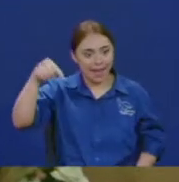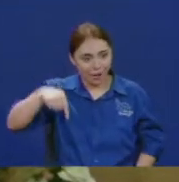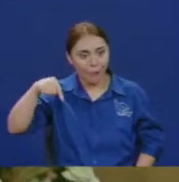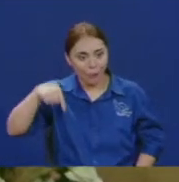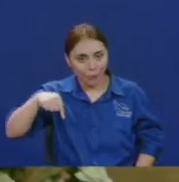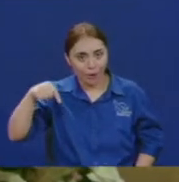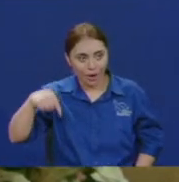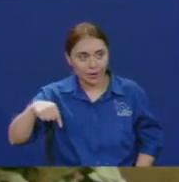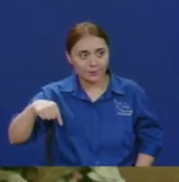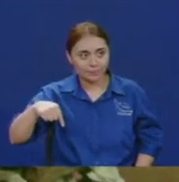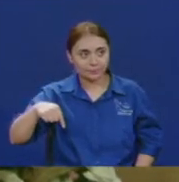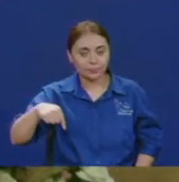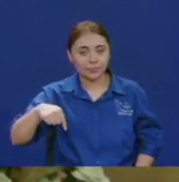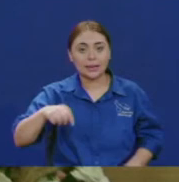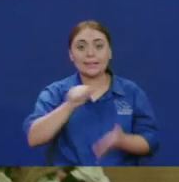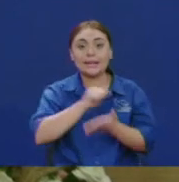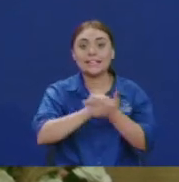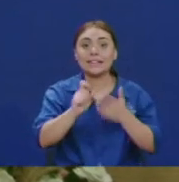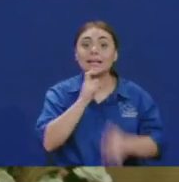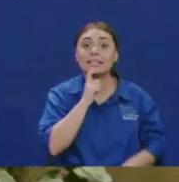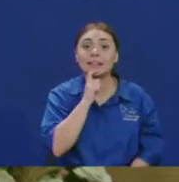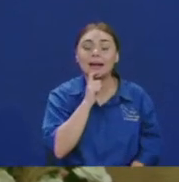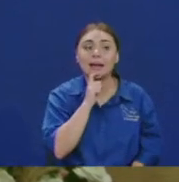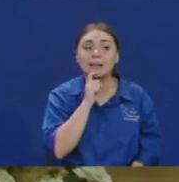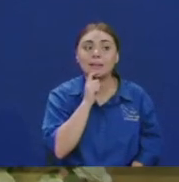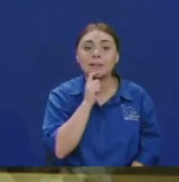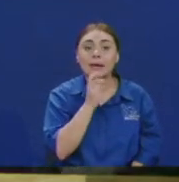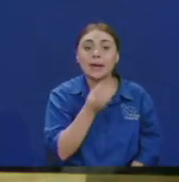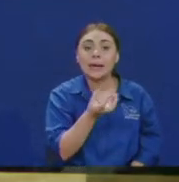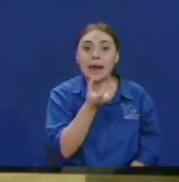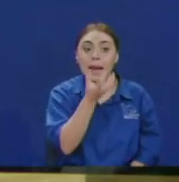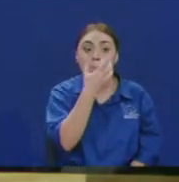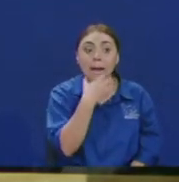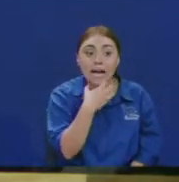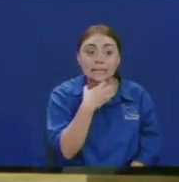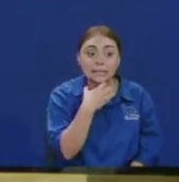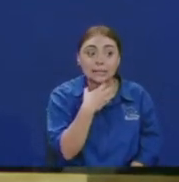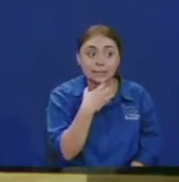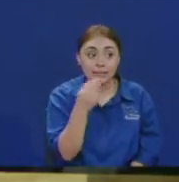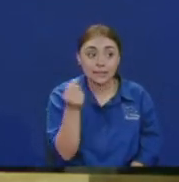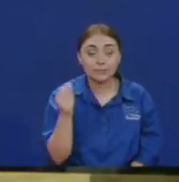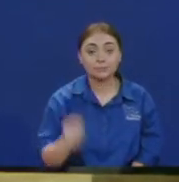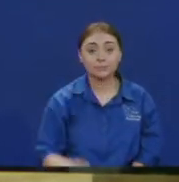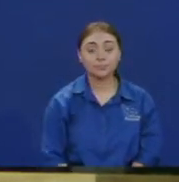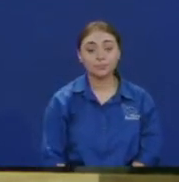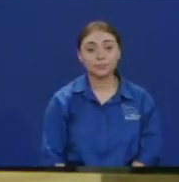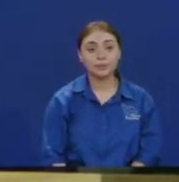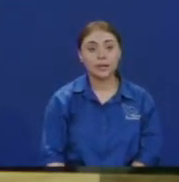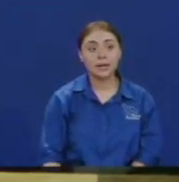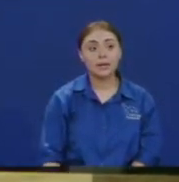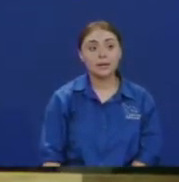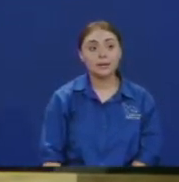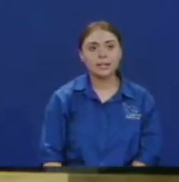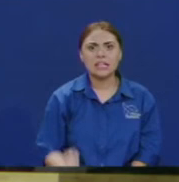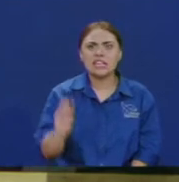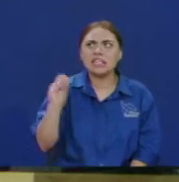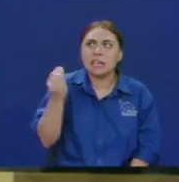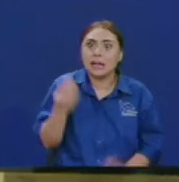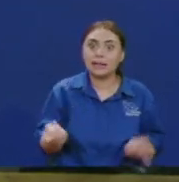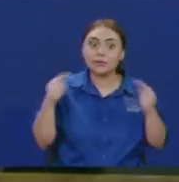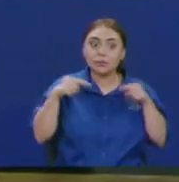En este simbolismo, usted se va a estar comiendo el fruto dulce. ¿Qué es lo que le va a pasar a